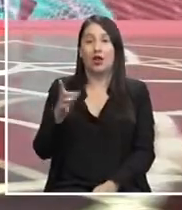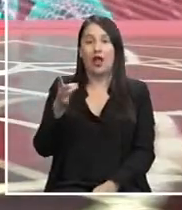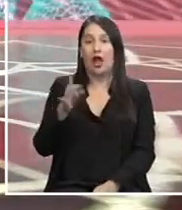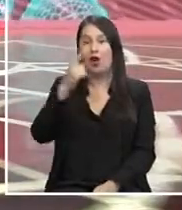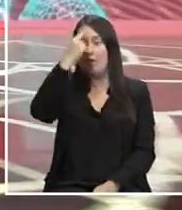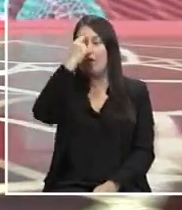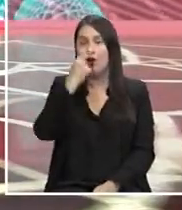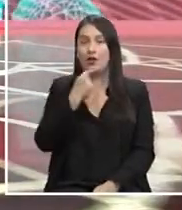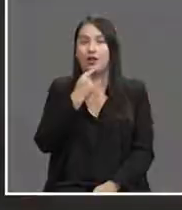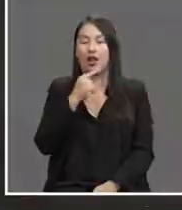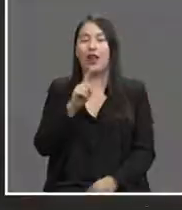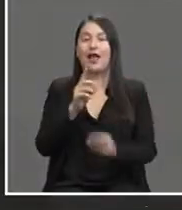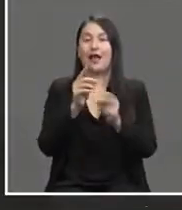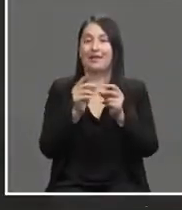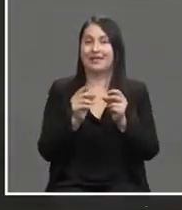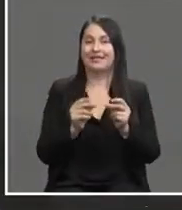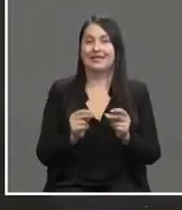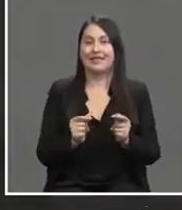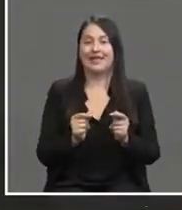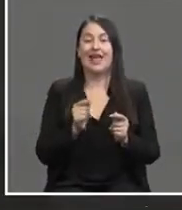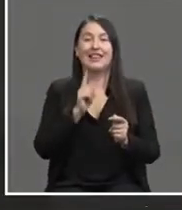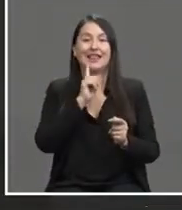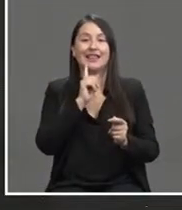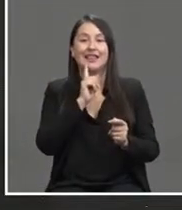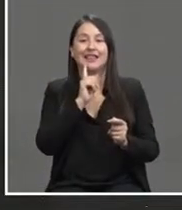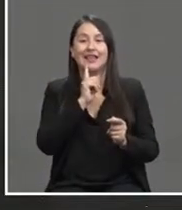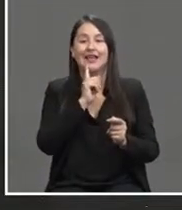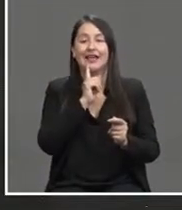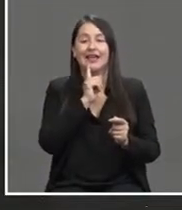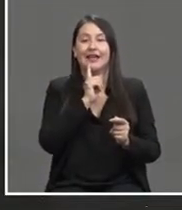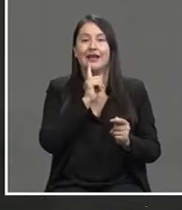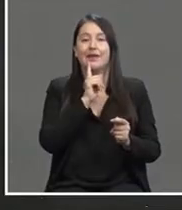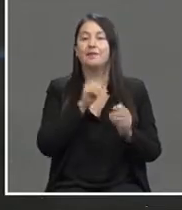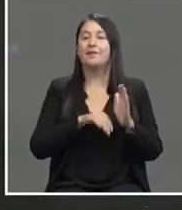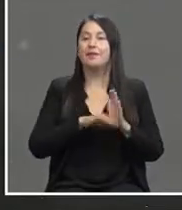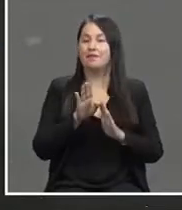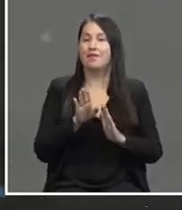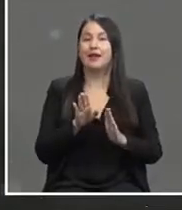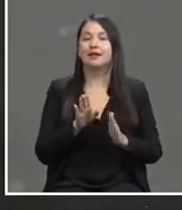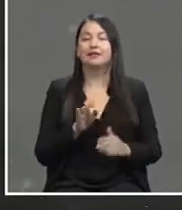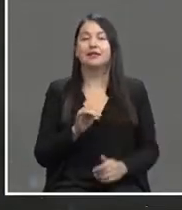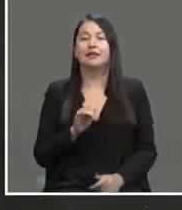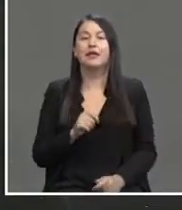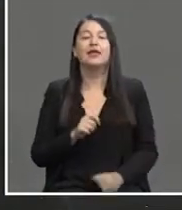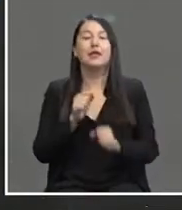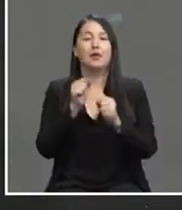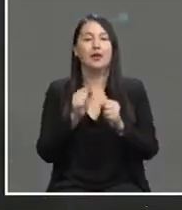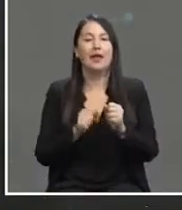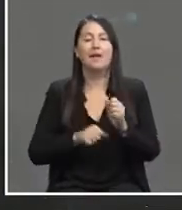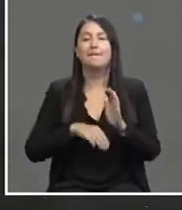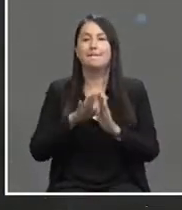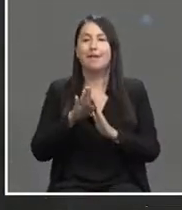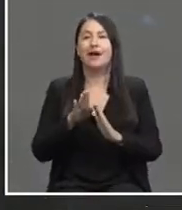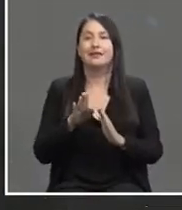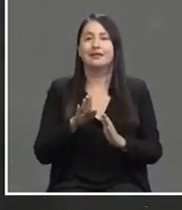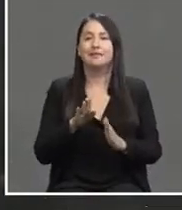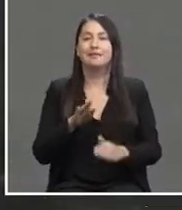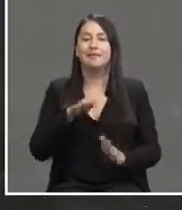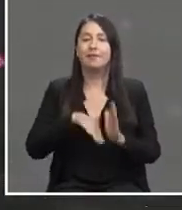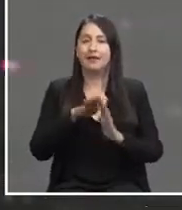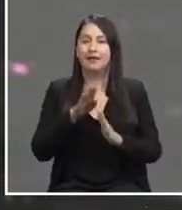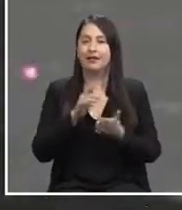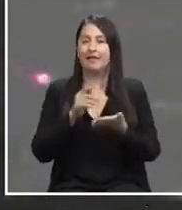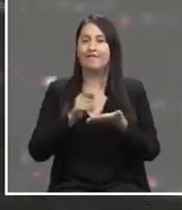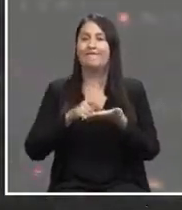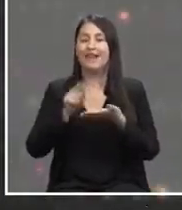la capacidad de efectivamente de poner en cuestión incluso lo que tenías más evidente y que te parecía más valioso y más cierto de todo. Es ese